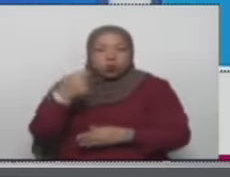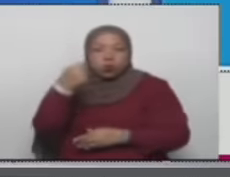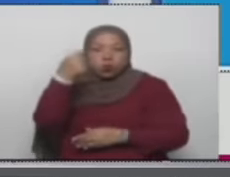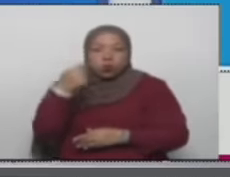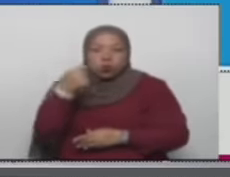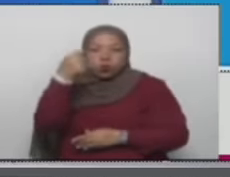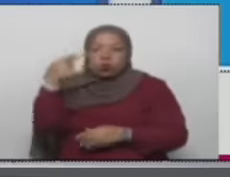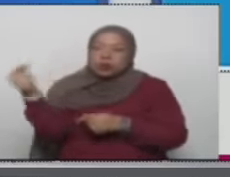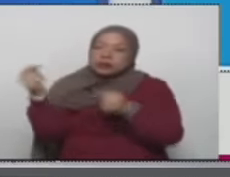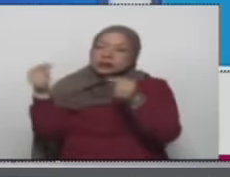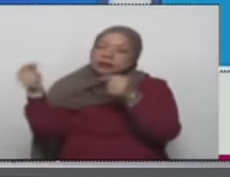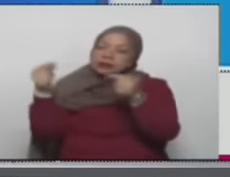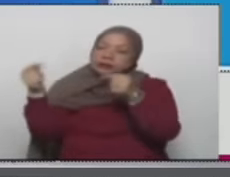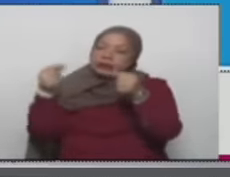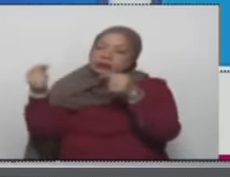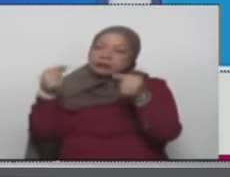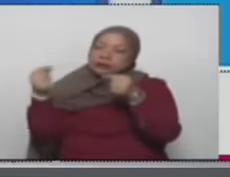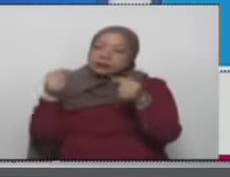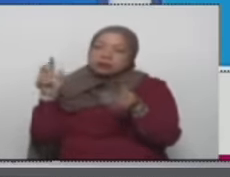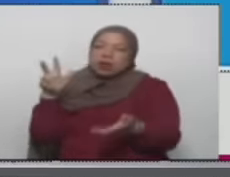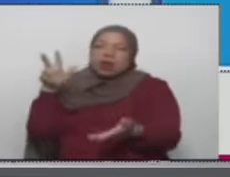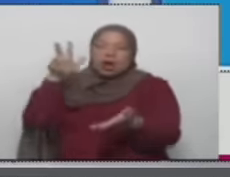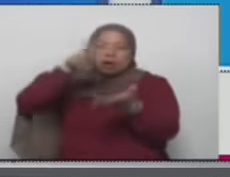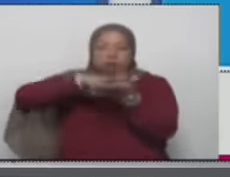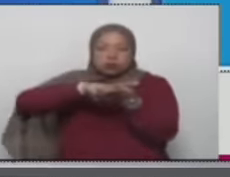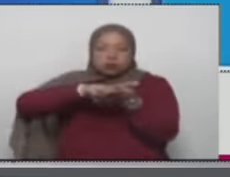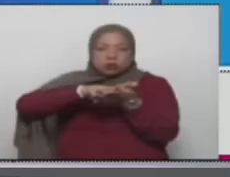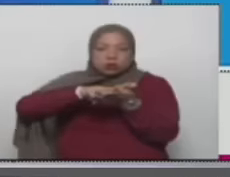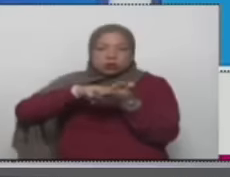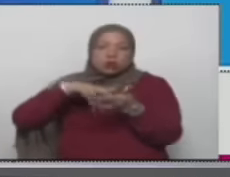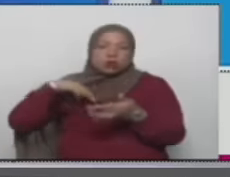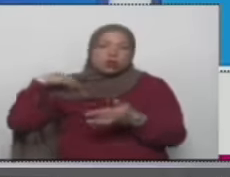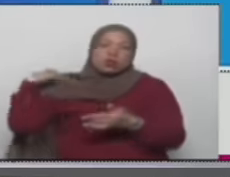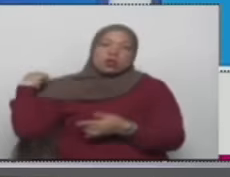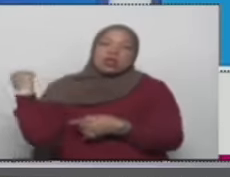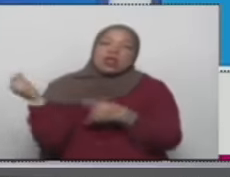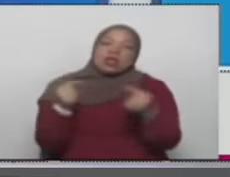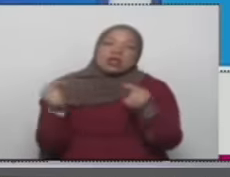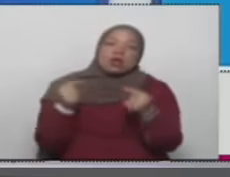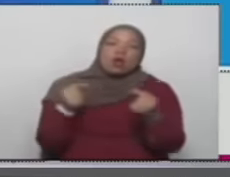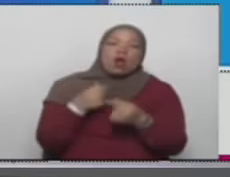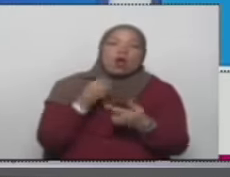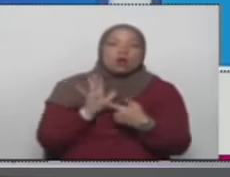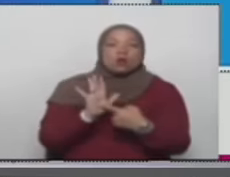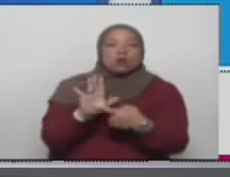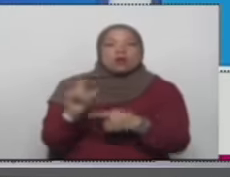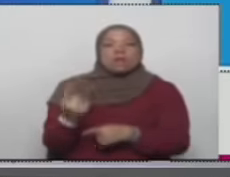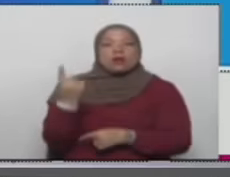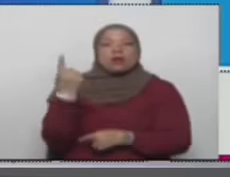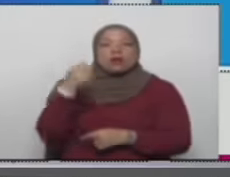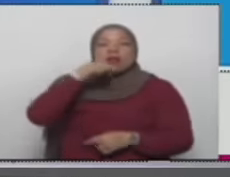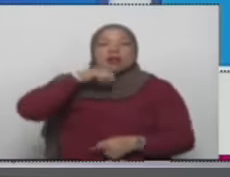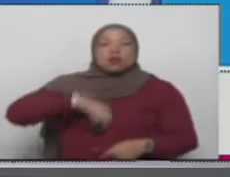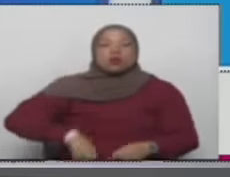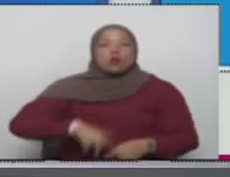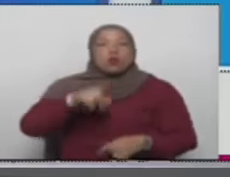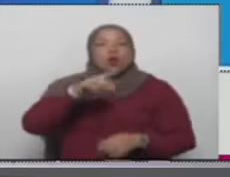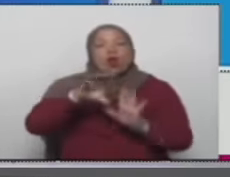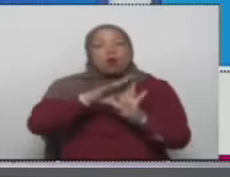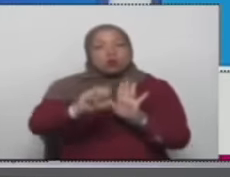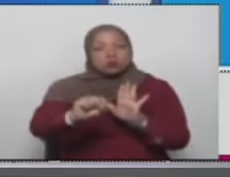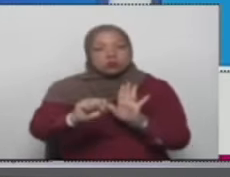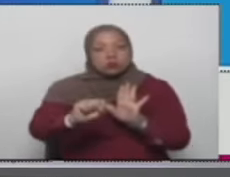debatíamos, lo corregíamos y lo aprobábamos. Así se discutió de cara al país por primera vez en la historia esta